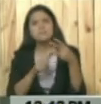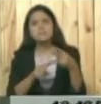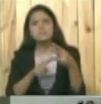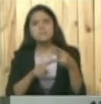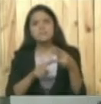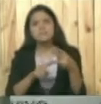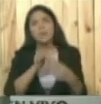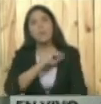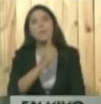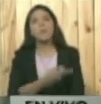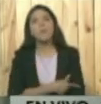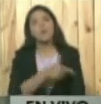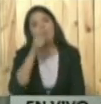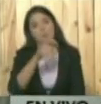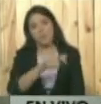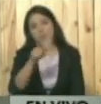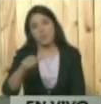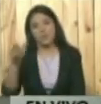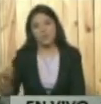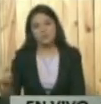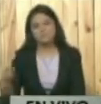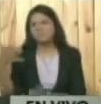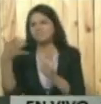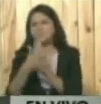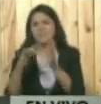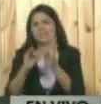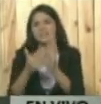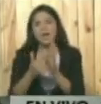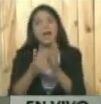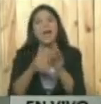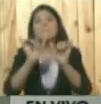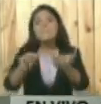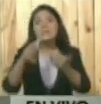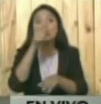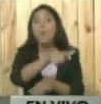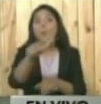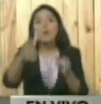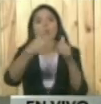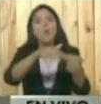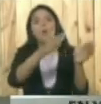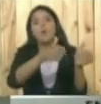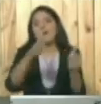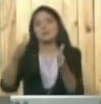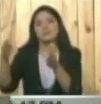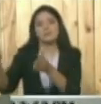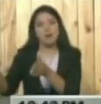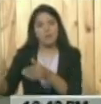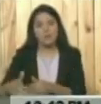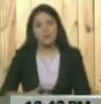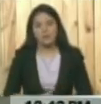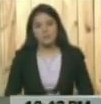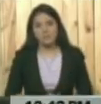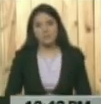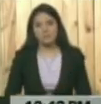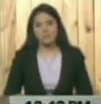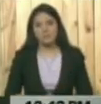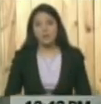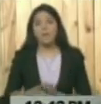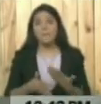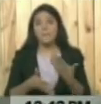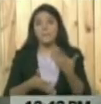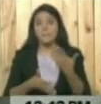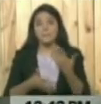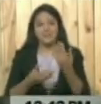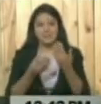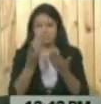poder popular, que es la organización del pueblo. La organización del pueblo para la definición